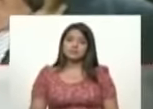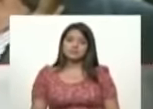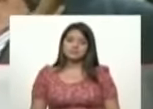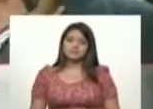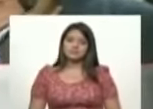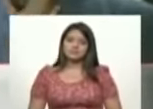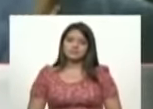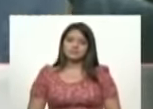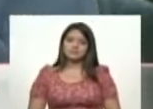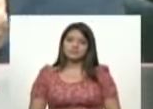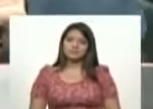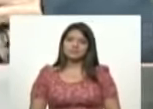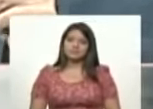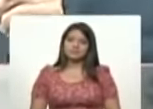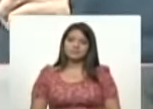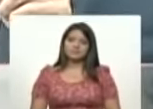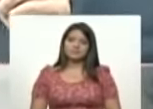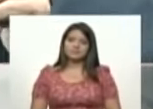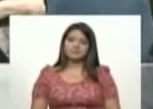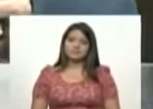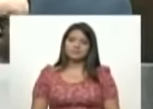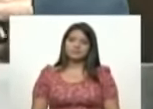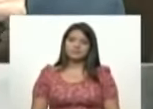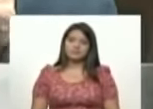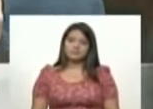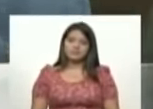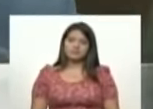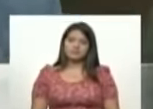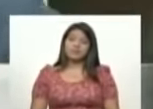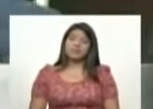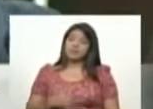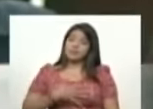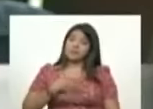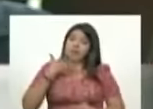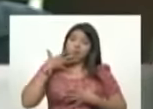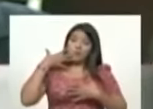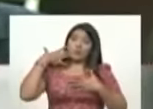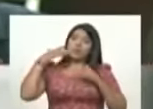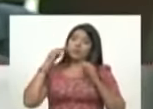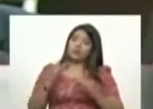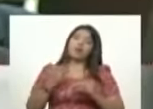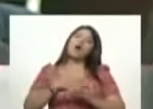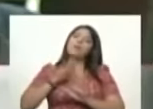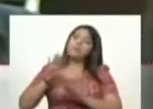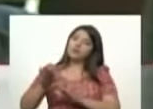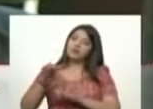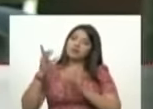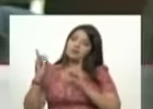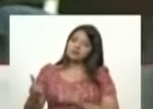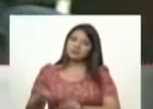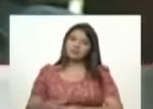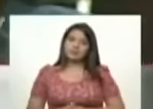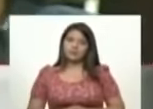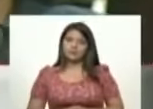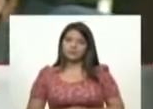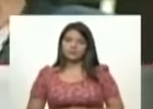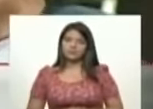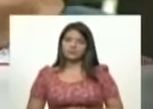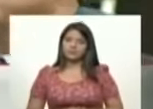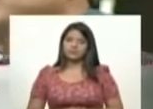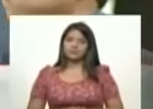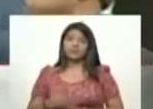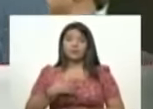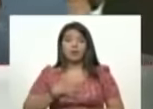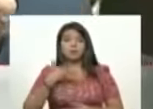José Luis Cartaya. Para mí es un honor y es un orgullo apoyar esta proposición. Para mí